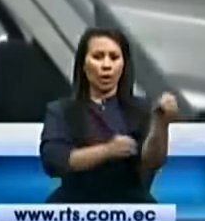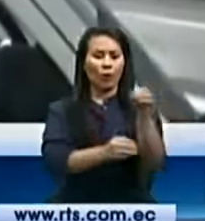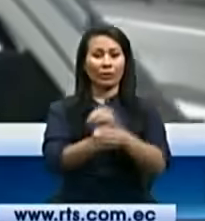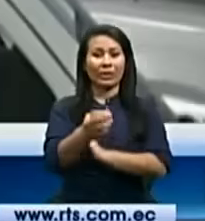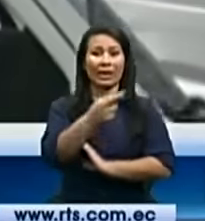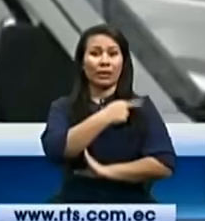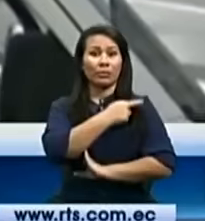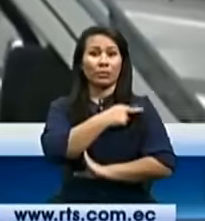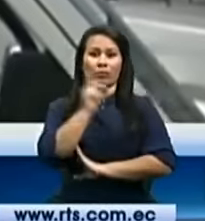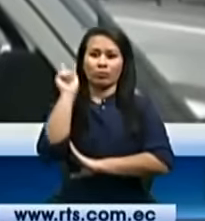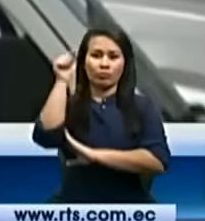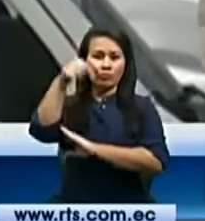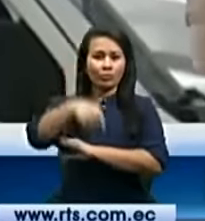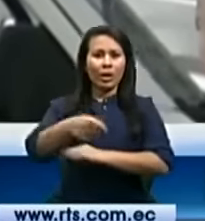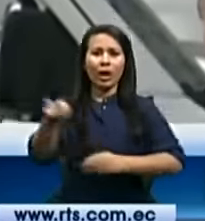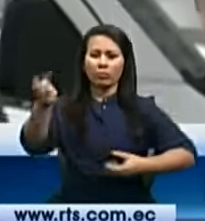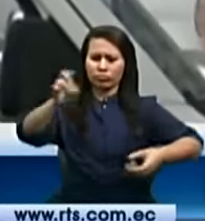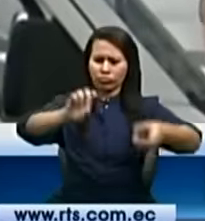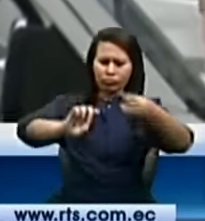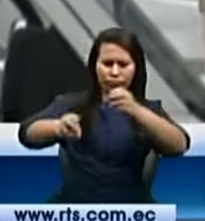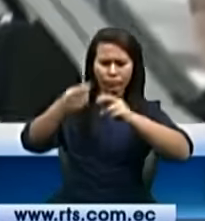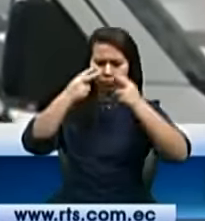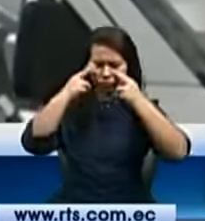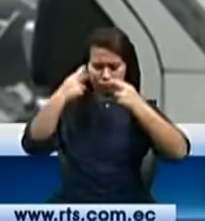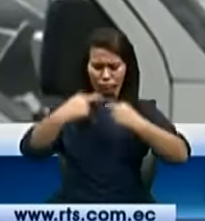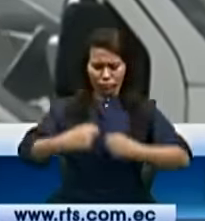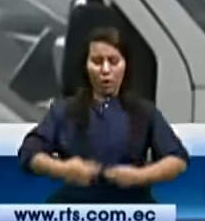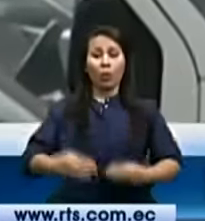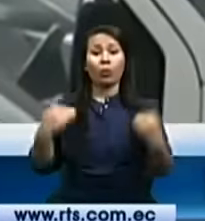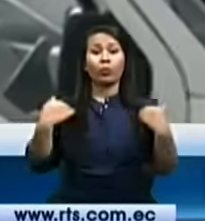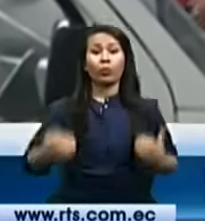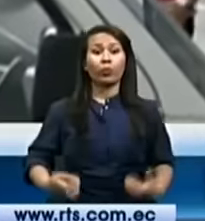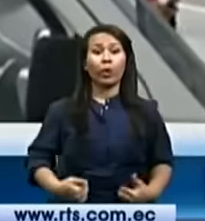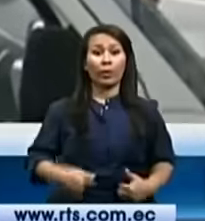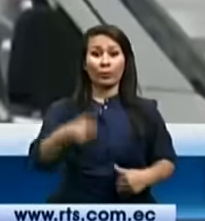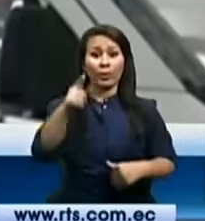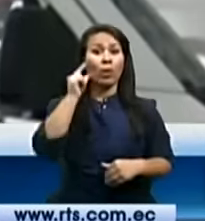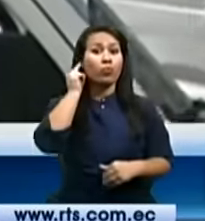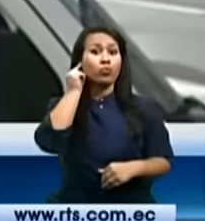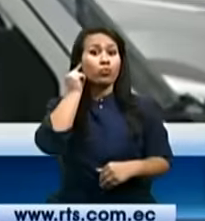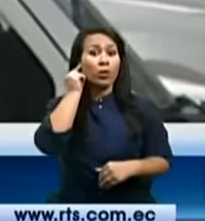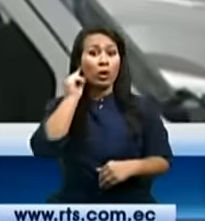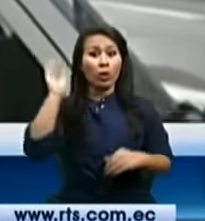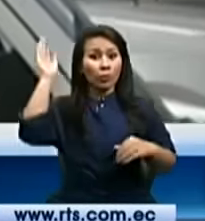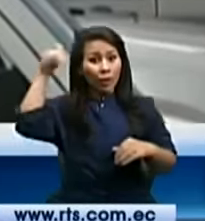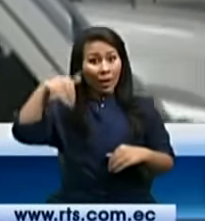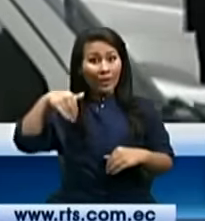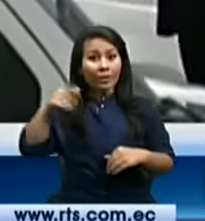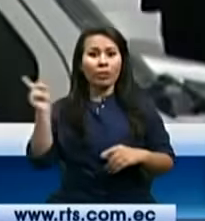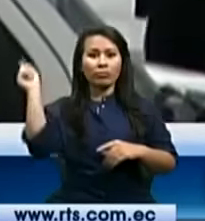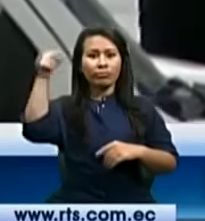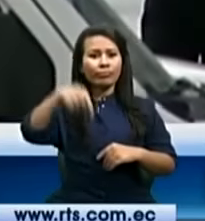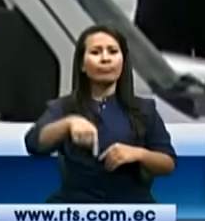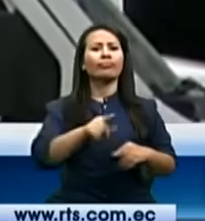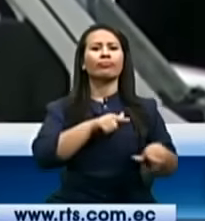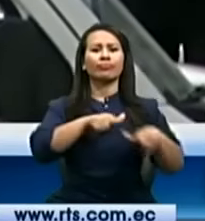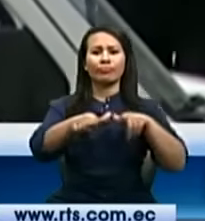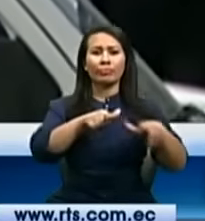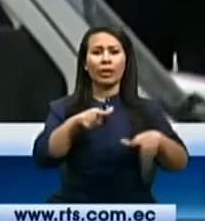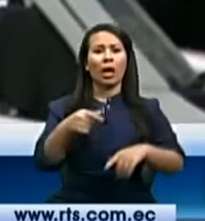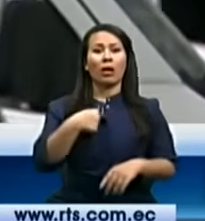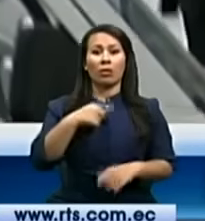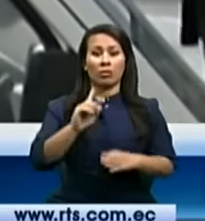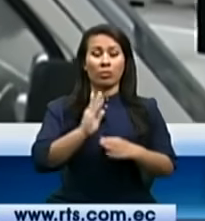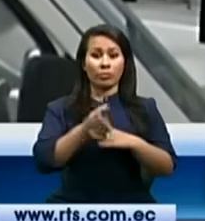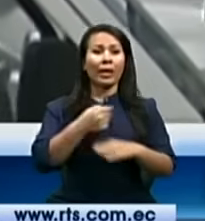el laboratorio de criminalística y ciencias forenses ubicado en Guayaquil y pasaron allí toda la mañana de este lunes. Al salir no